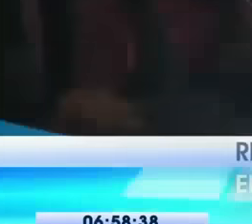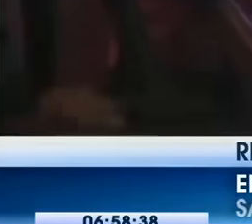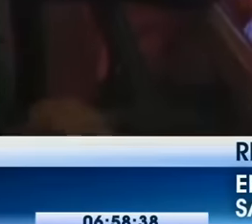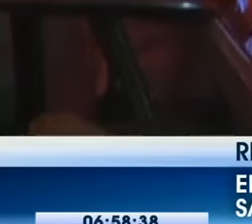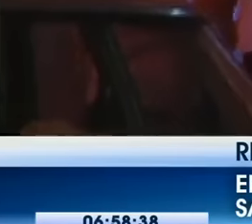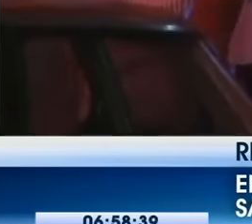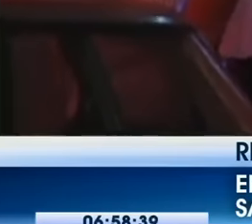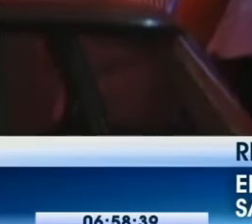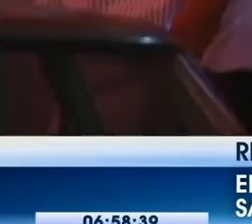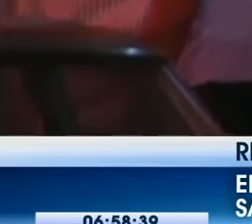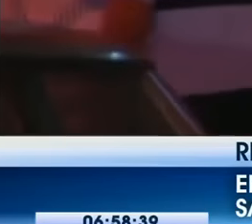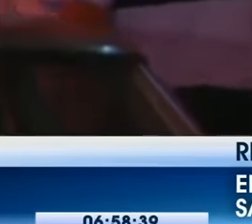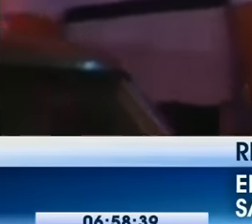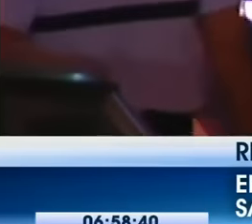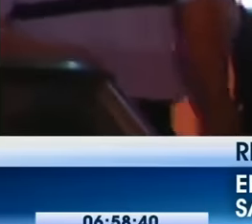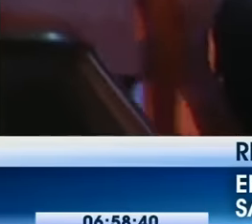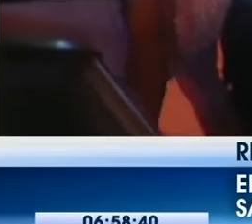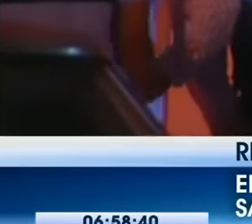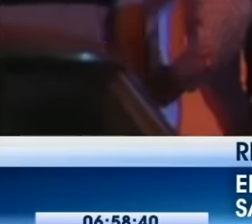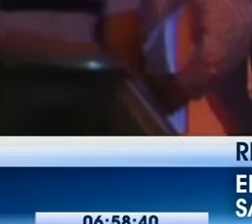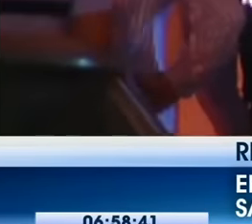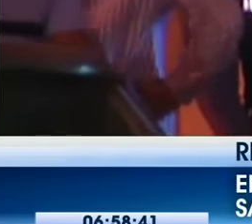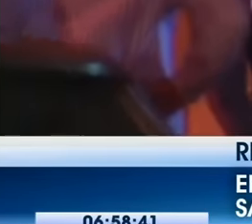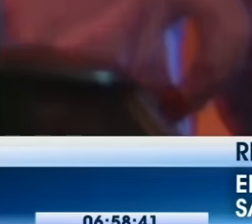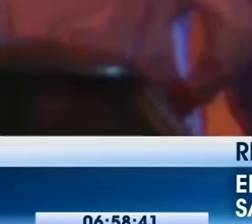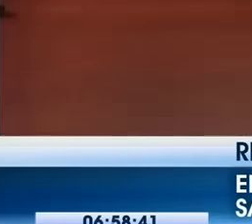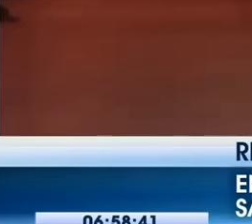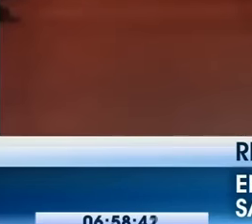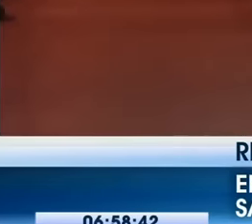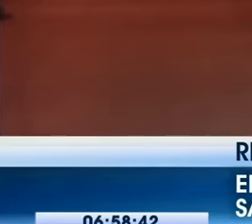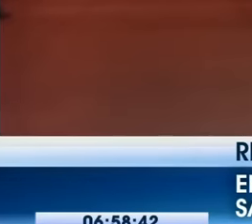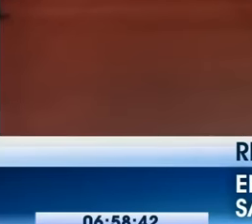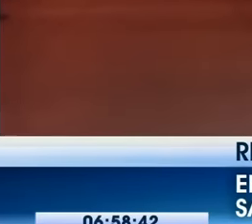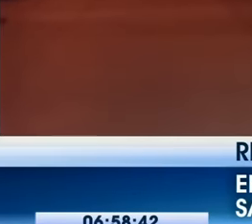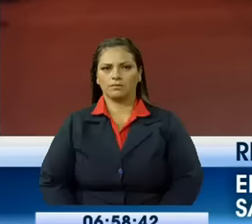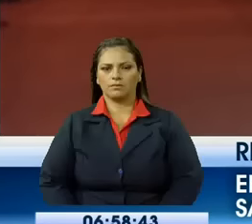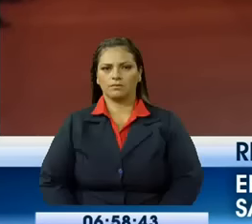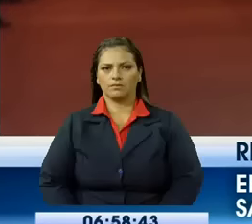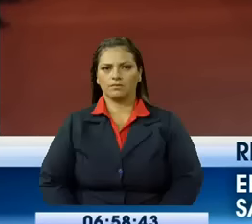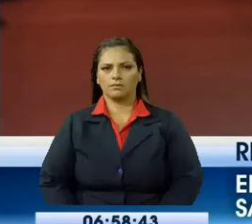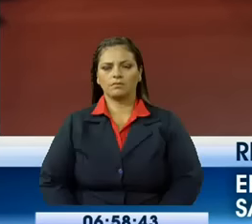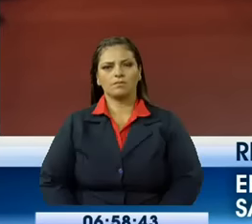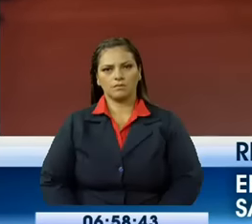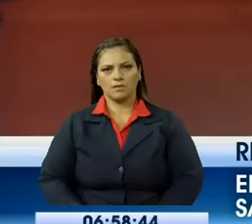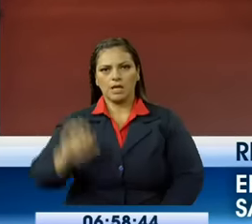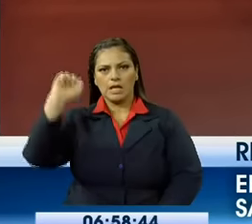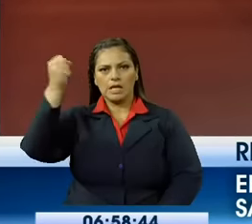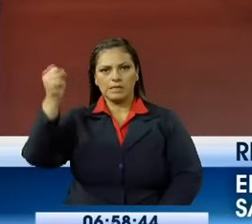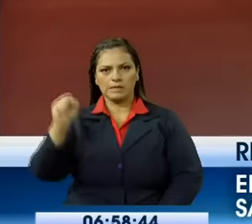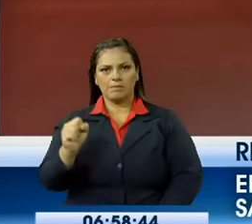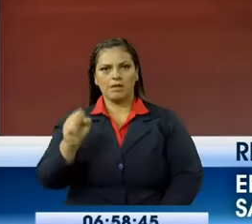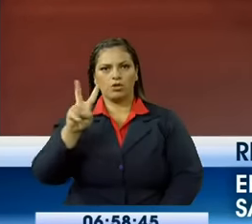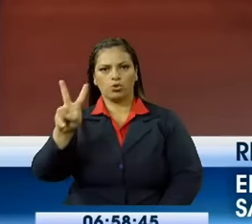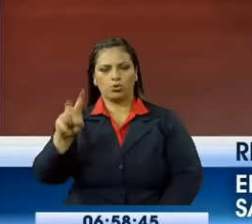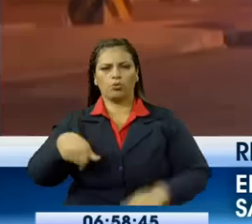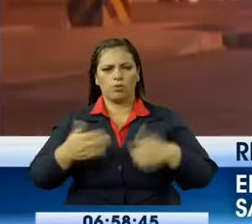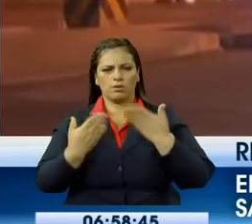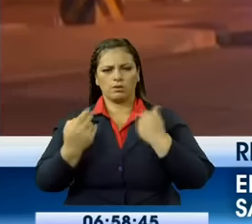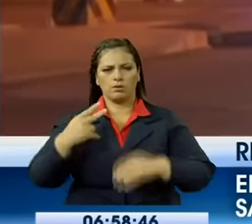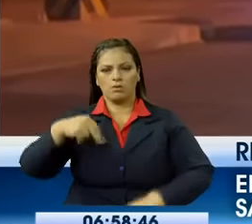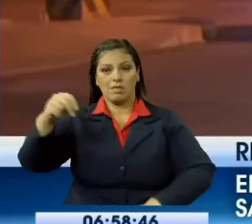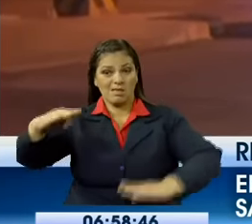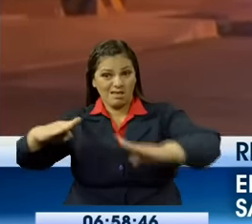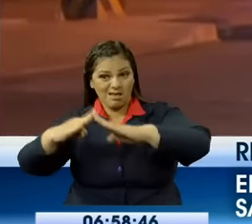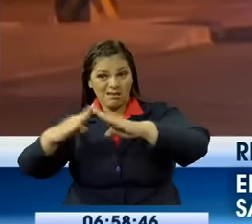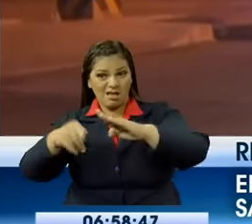ubicado en la Manzana 209 en Sabanes 2, al norte de Guayaquil. La diligencia, que tiene como fin esclarecer